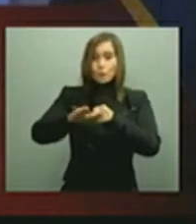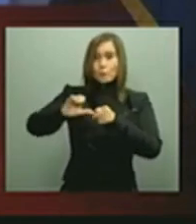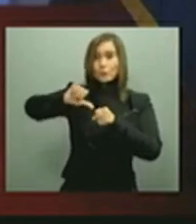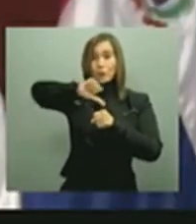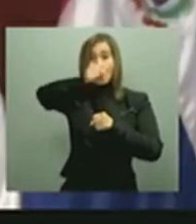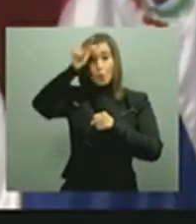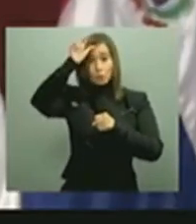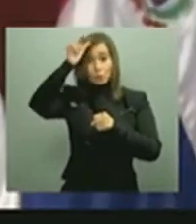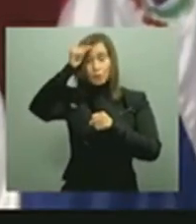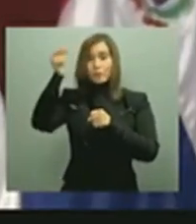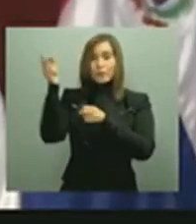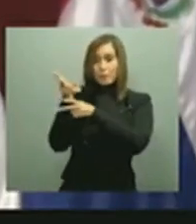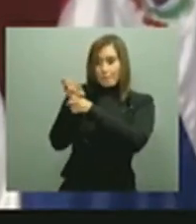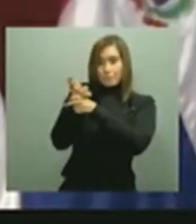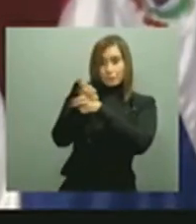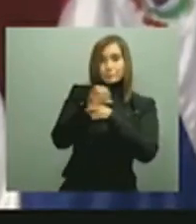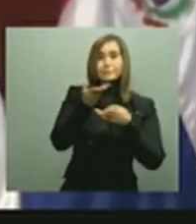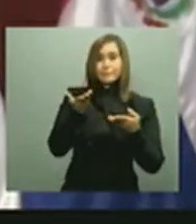gobiernos.